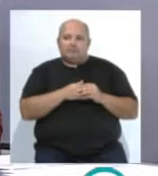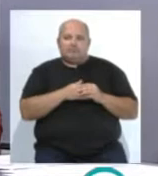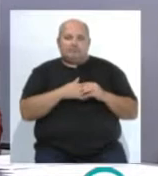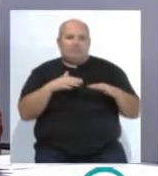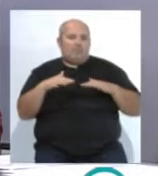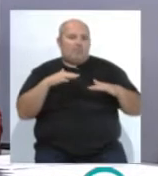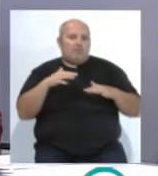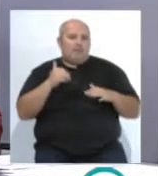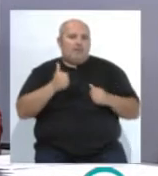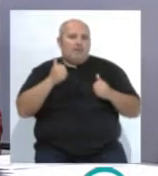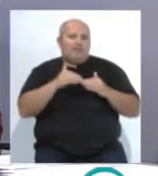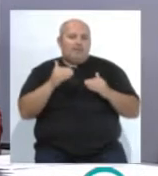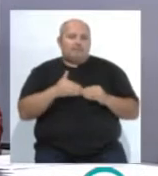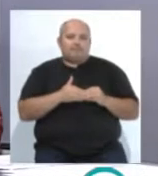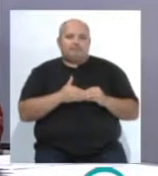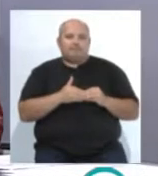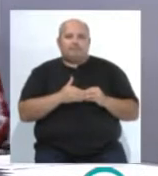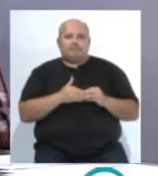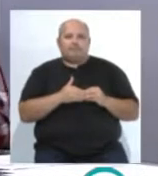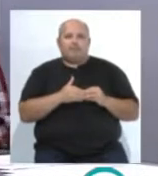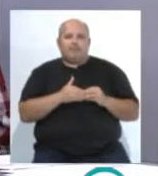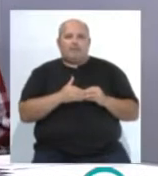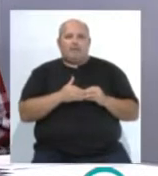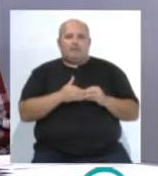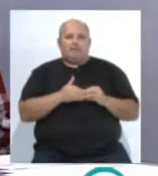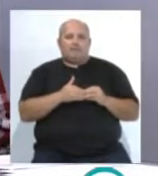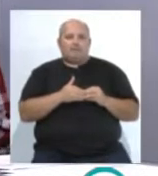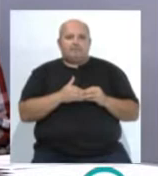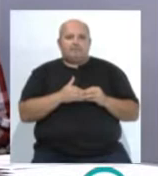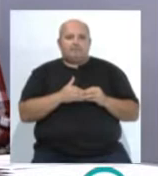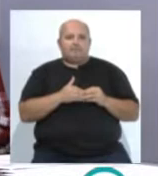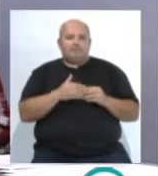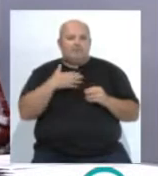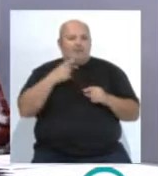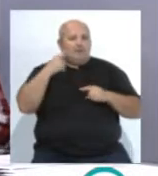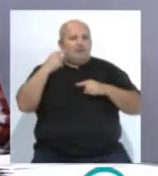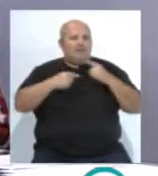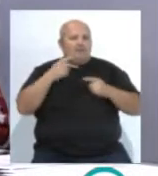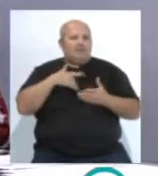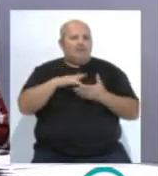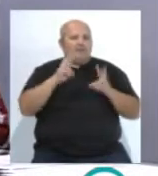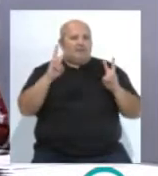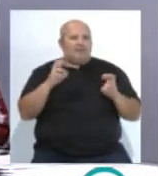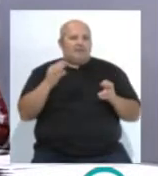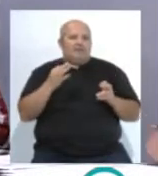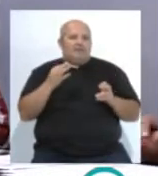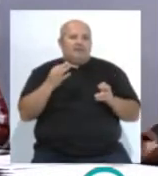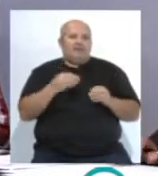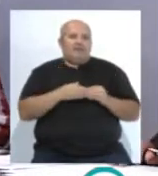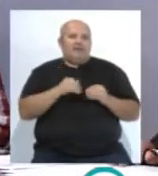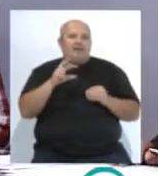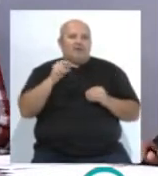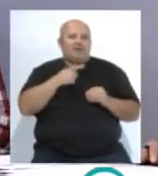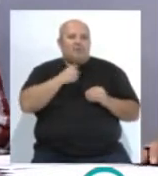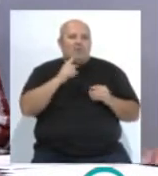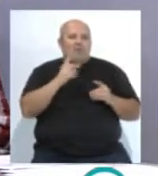hora de ir a una banda u otra. Ya entra también un poco, perdón, en contradicción con el tema de que a Álvaro no le